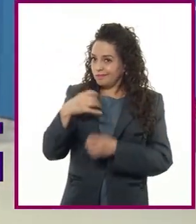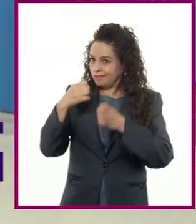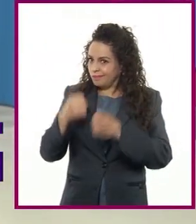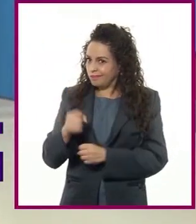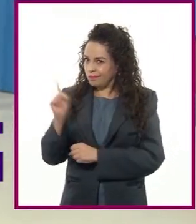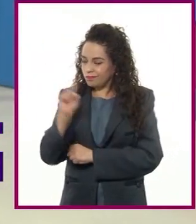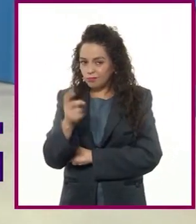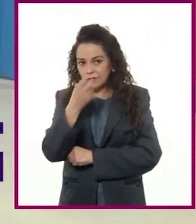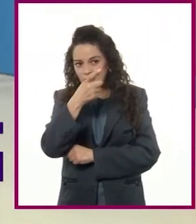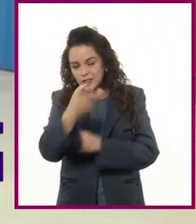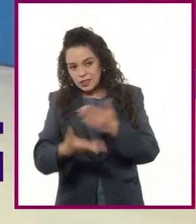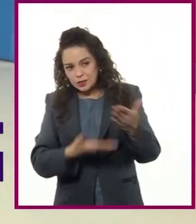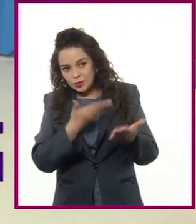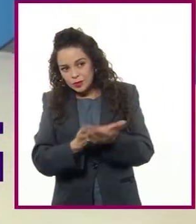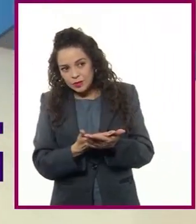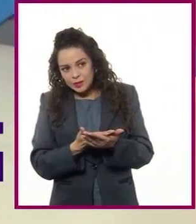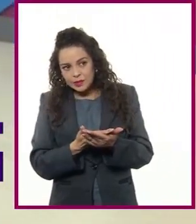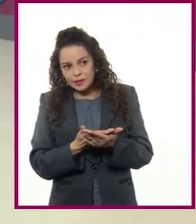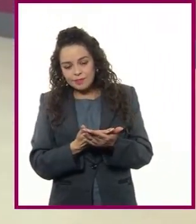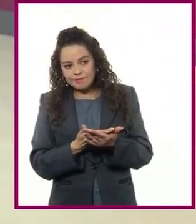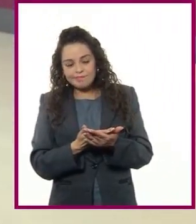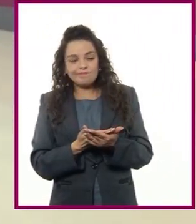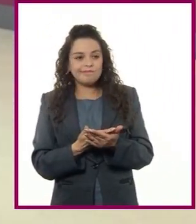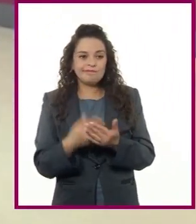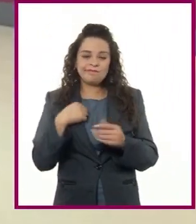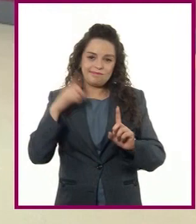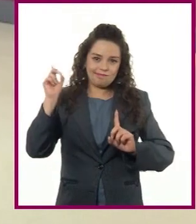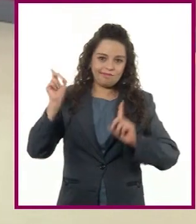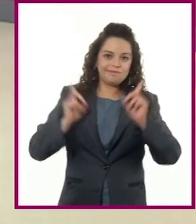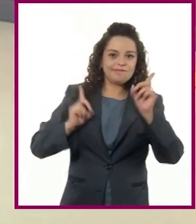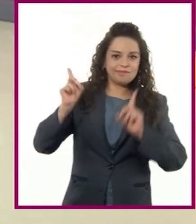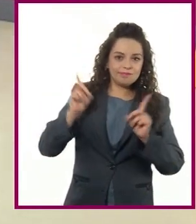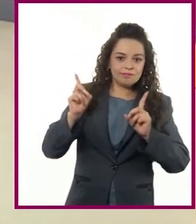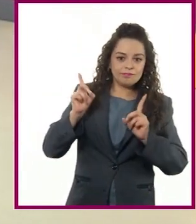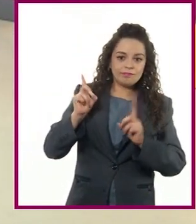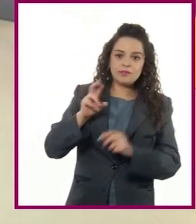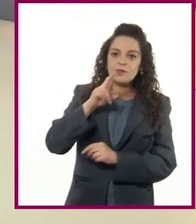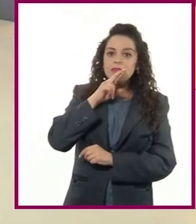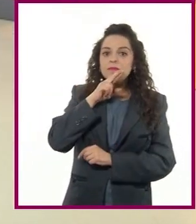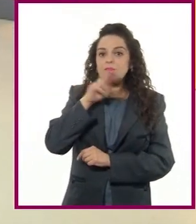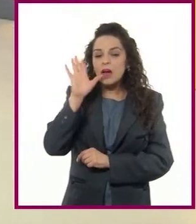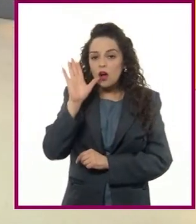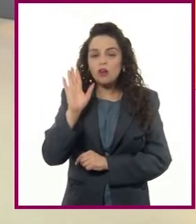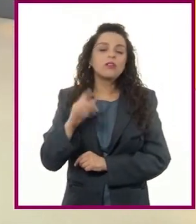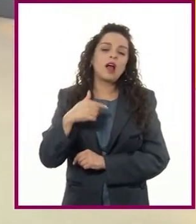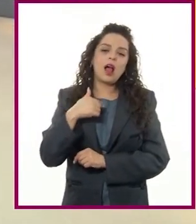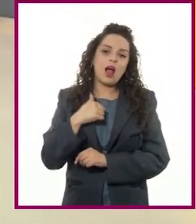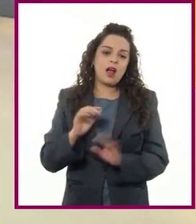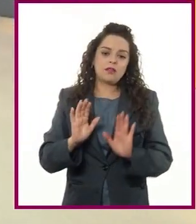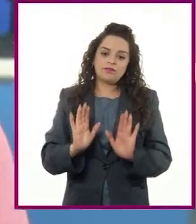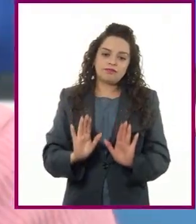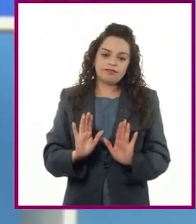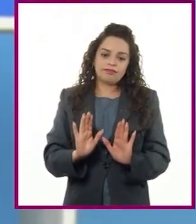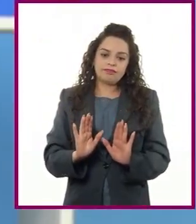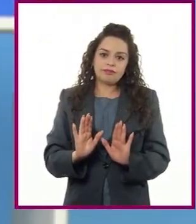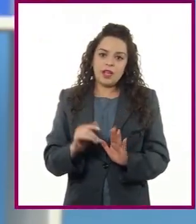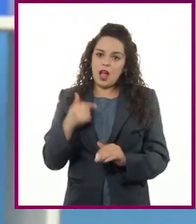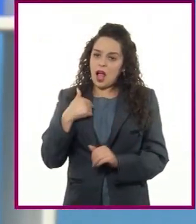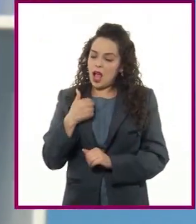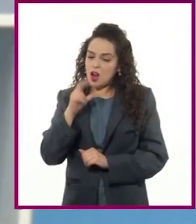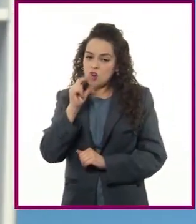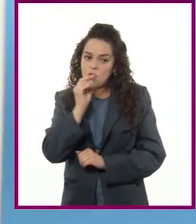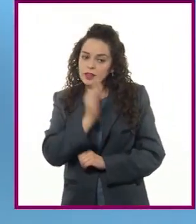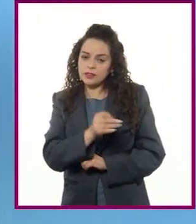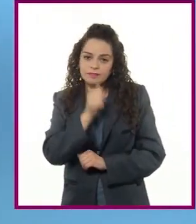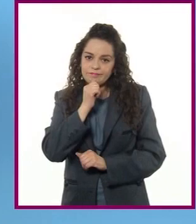la propuesta construida por el grupo y decide mantener su postura sin llegar al consenso.